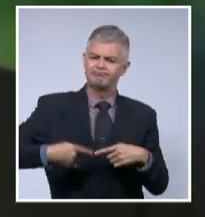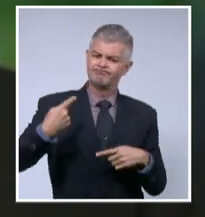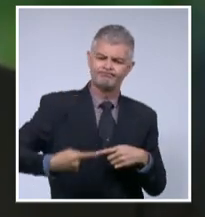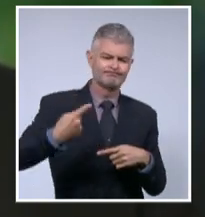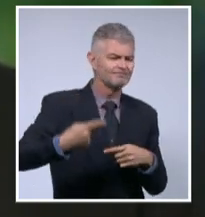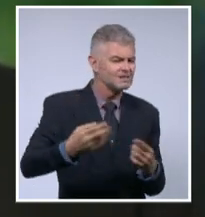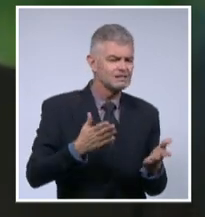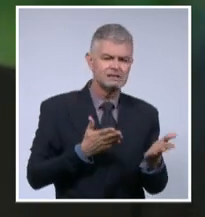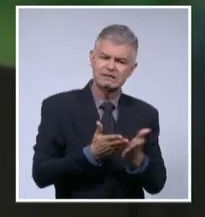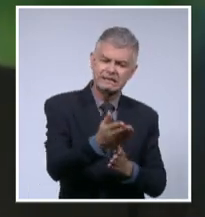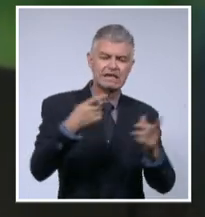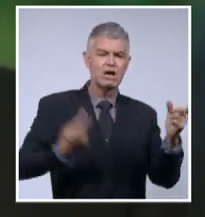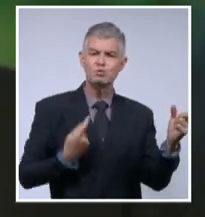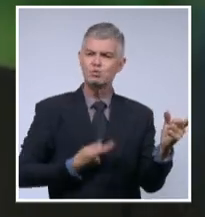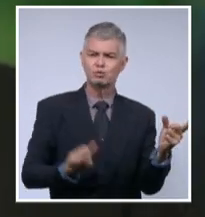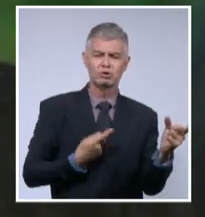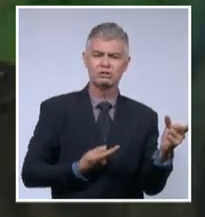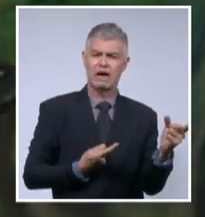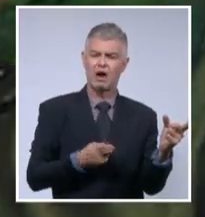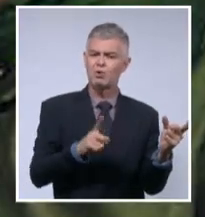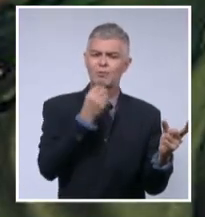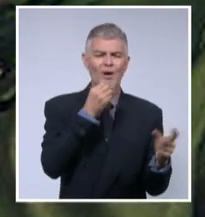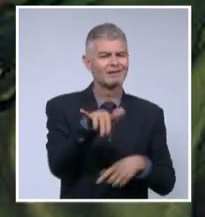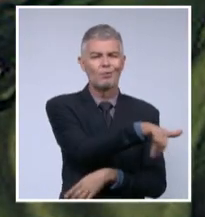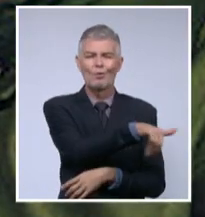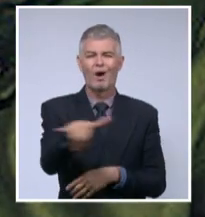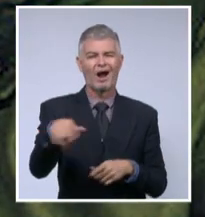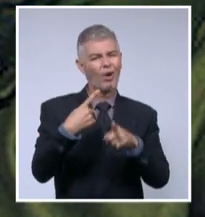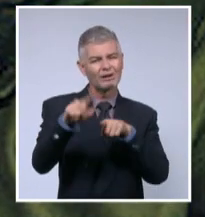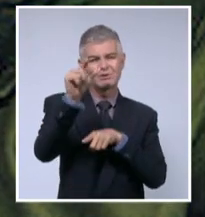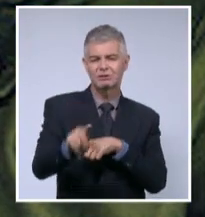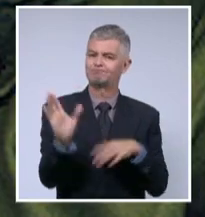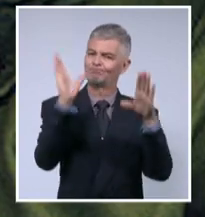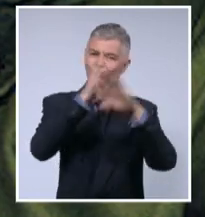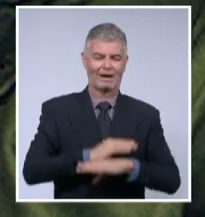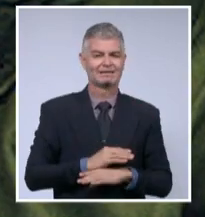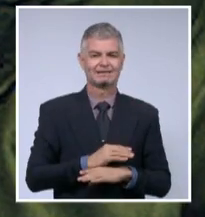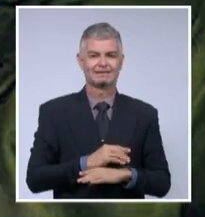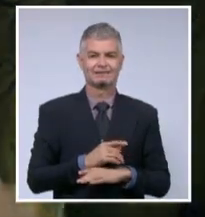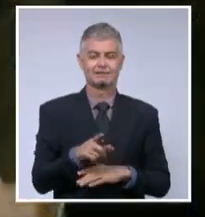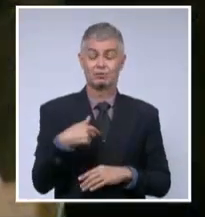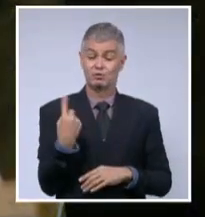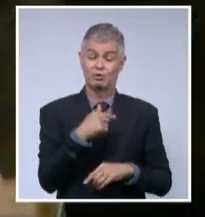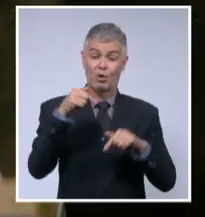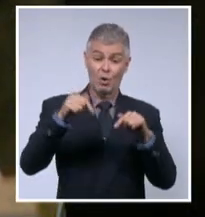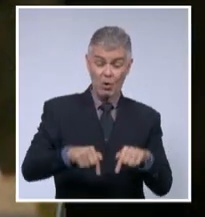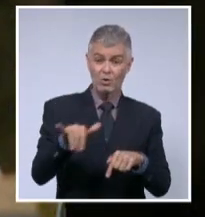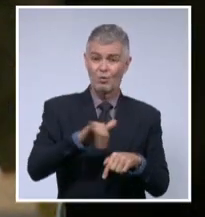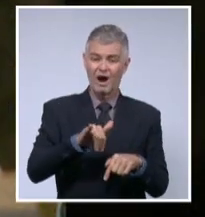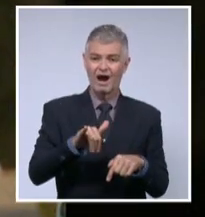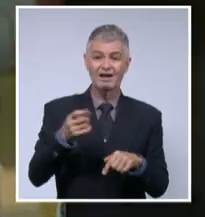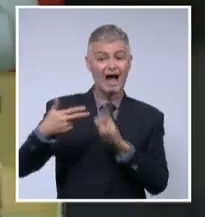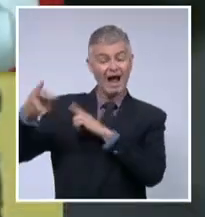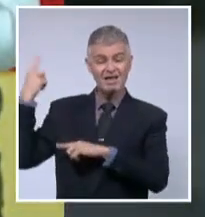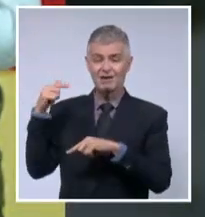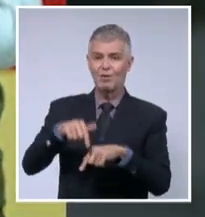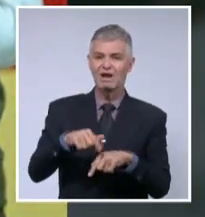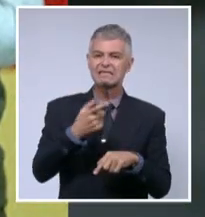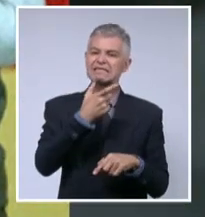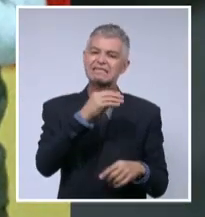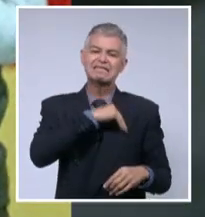que no pueden ser igualadas. Sentimos hoy, como ayer, un Fidel preciso. Está en sus